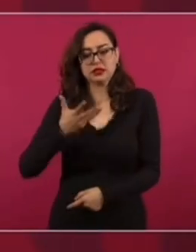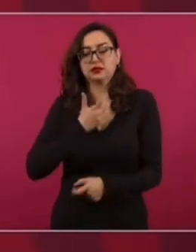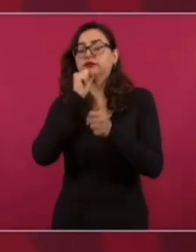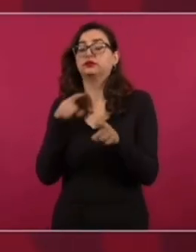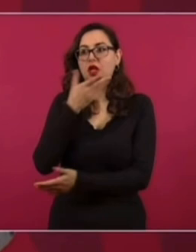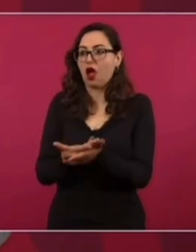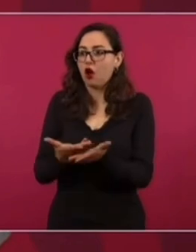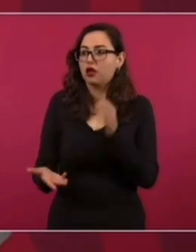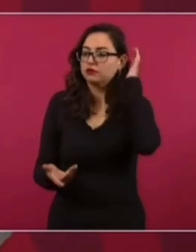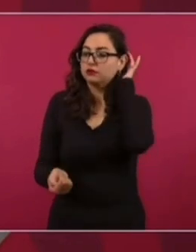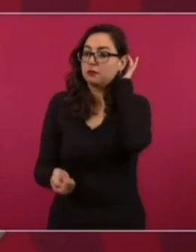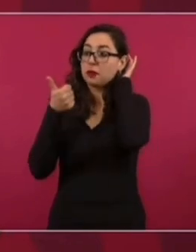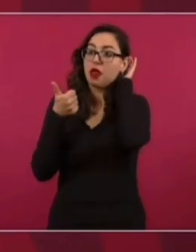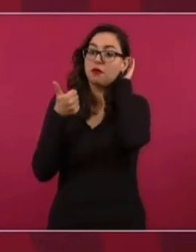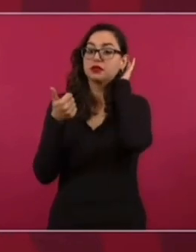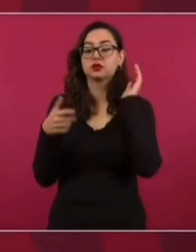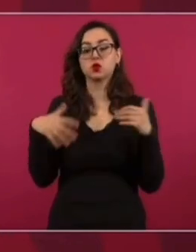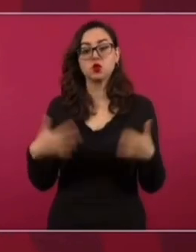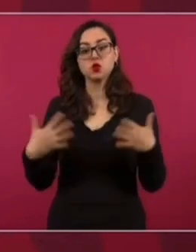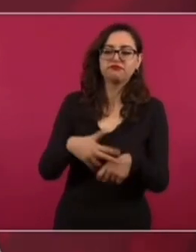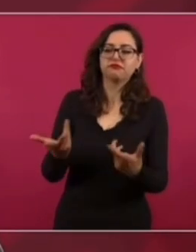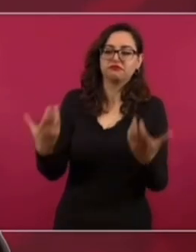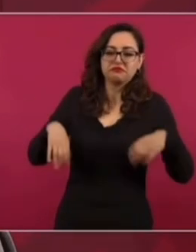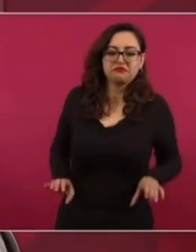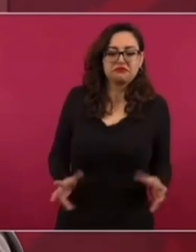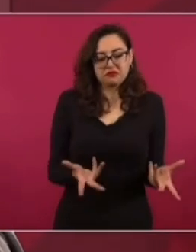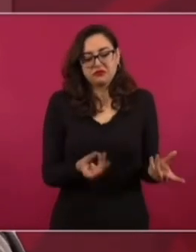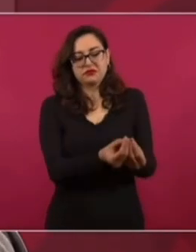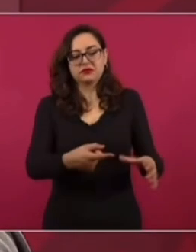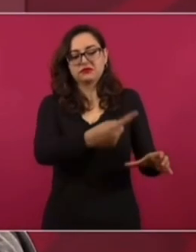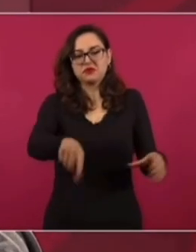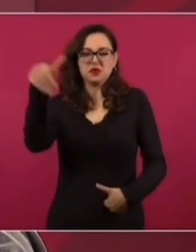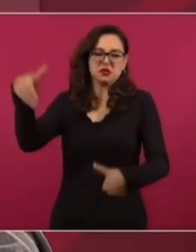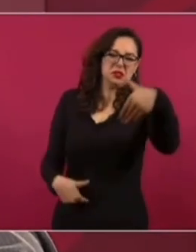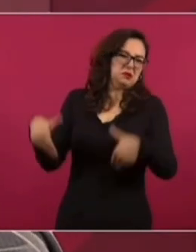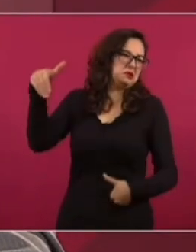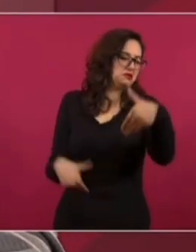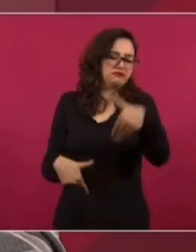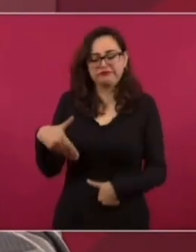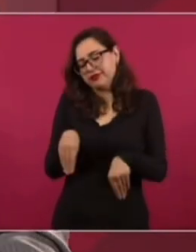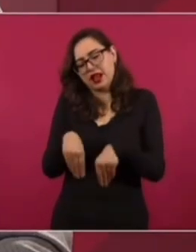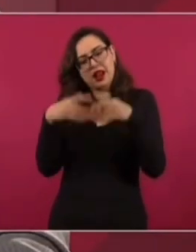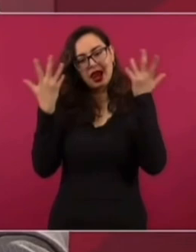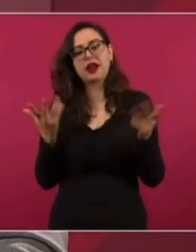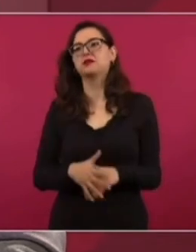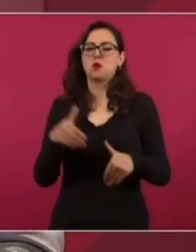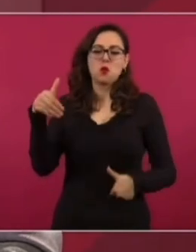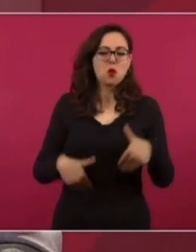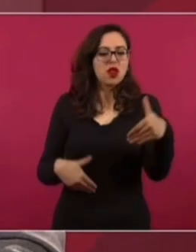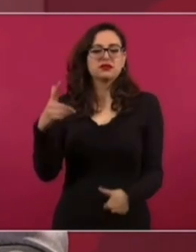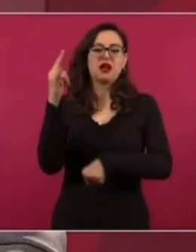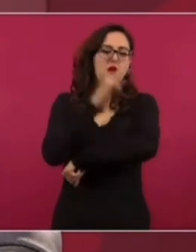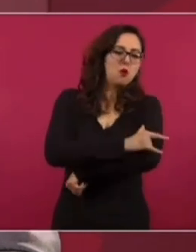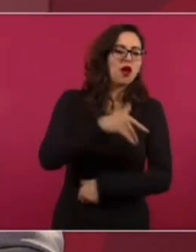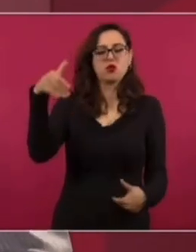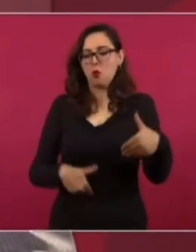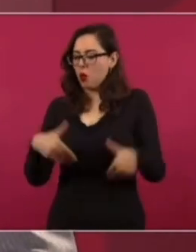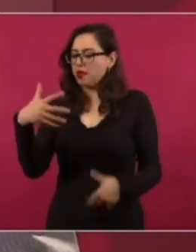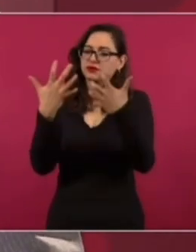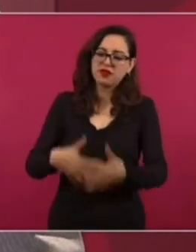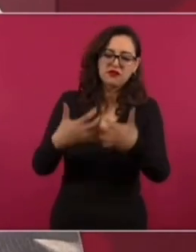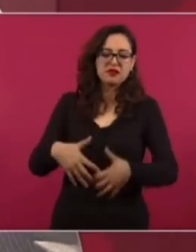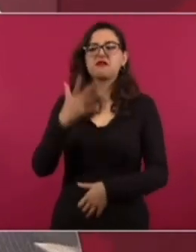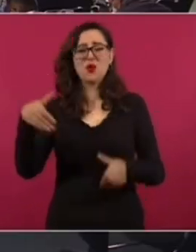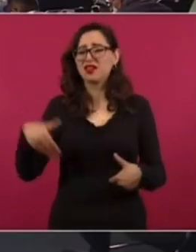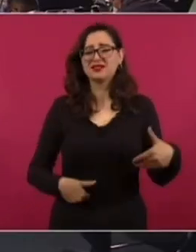de la refinería. Desde luego, los medios de información pues están inconformes con todo lo que hacemos. El aeropuerto, la refinería, el Tren